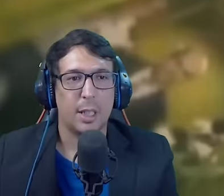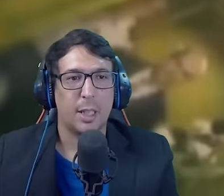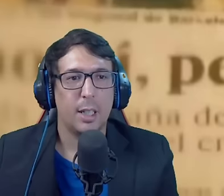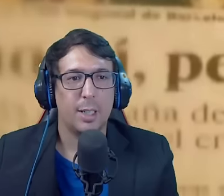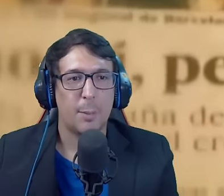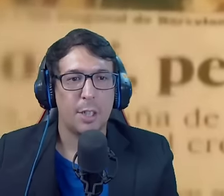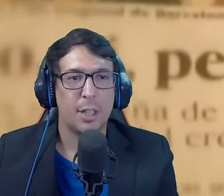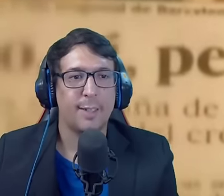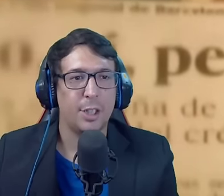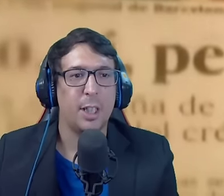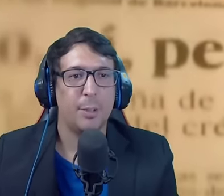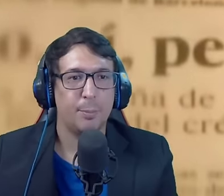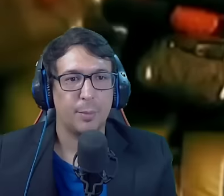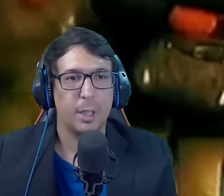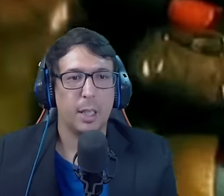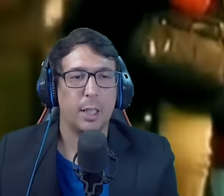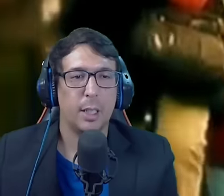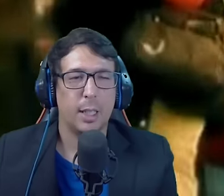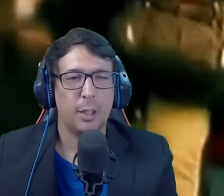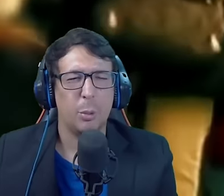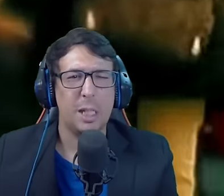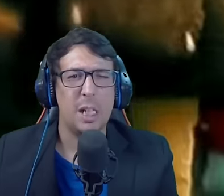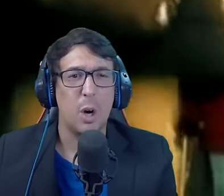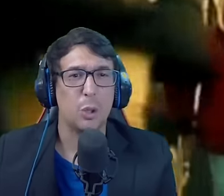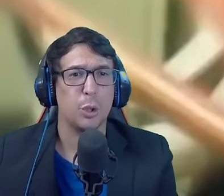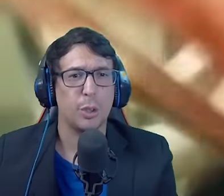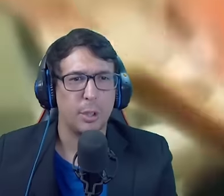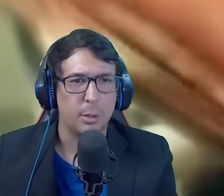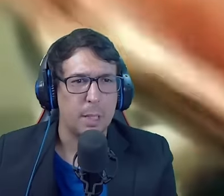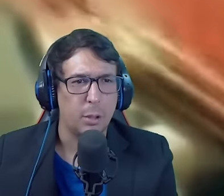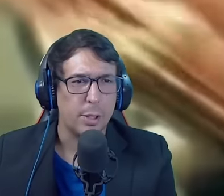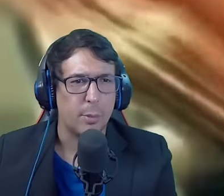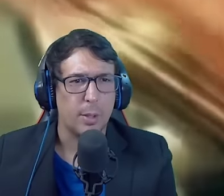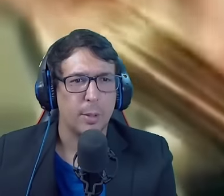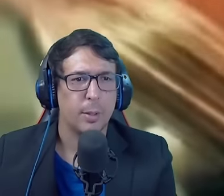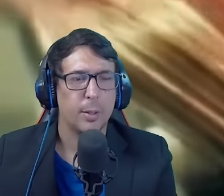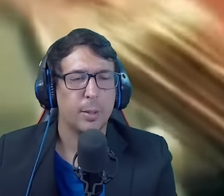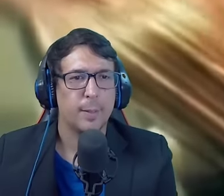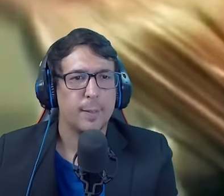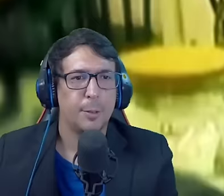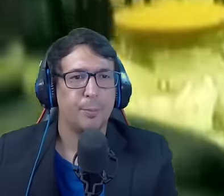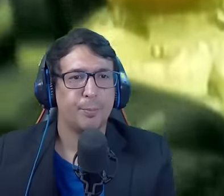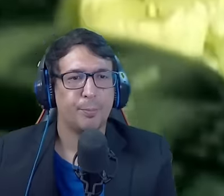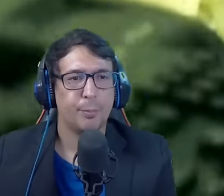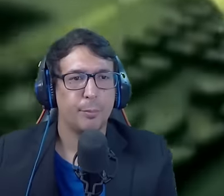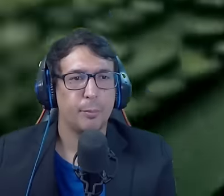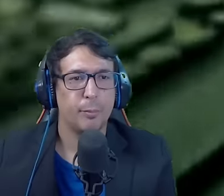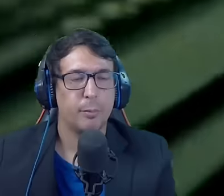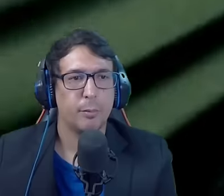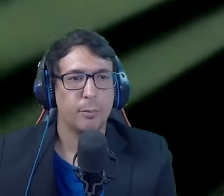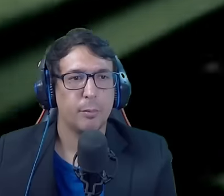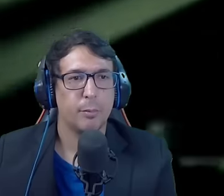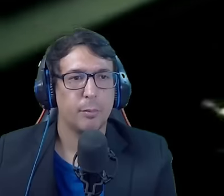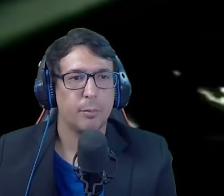inmigración de españoles a Chile. En 2008, si no mal lo recuerdo. Estas imágenes se dieron la vuelta al mundo.